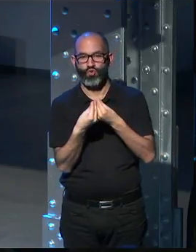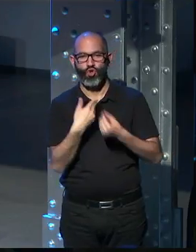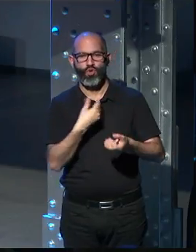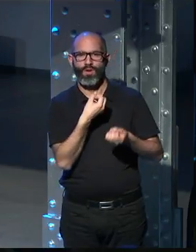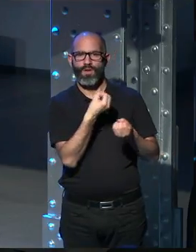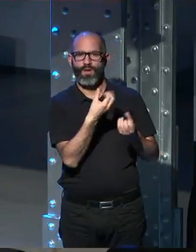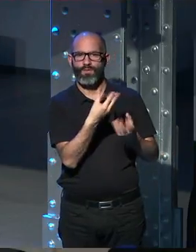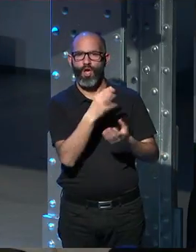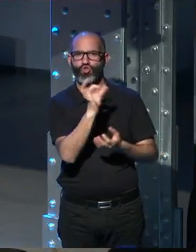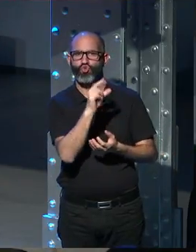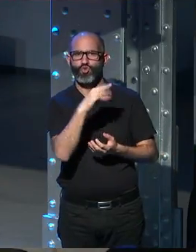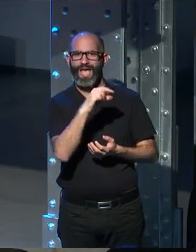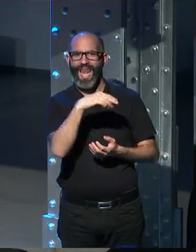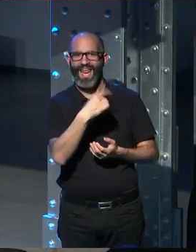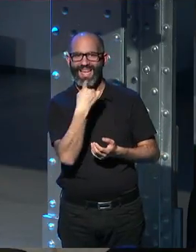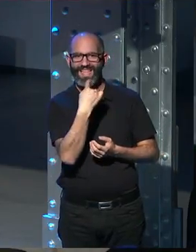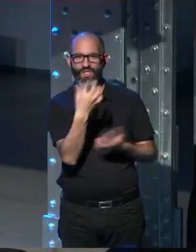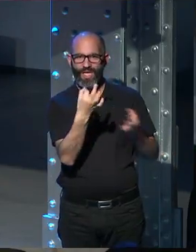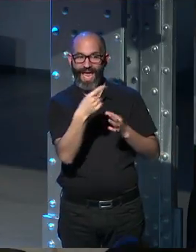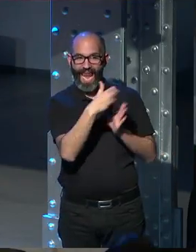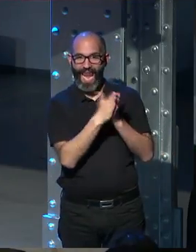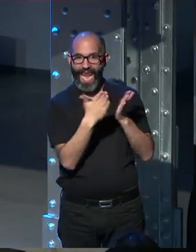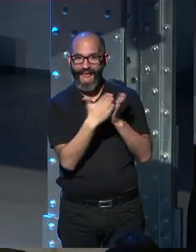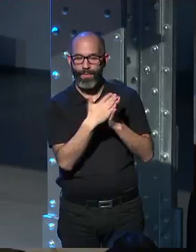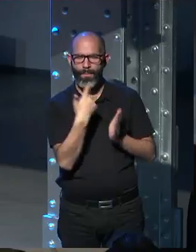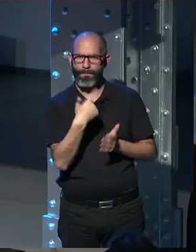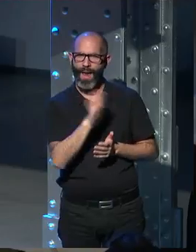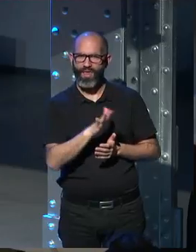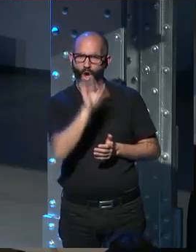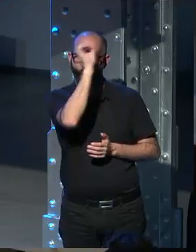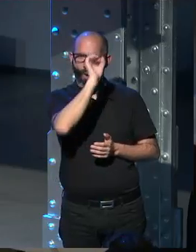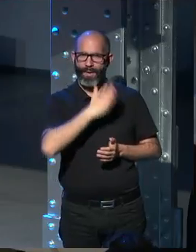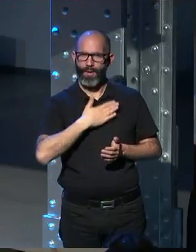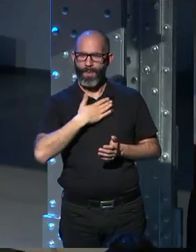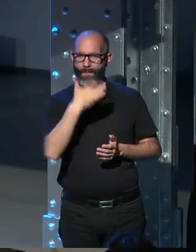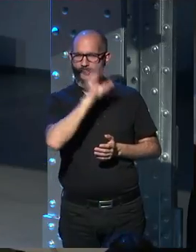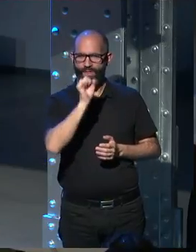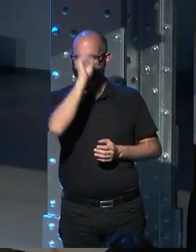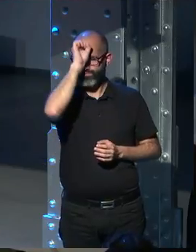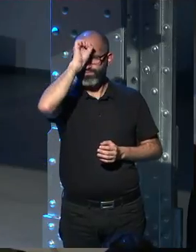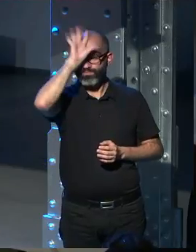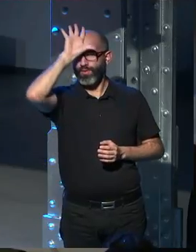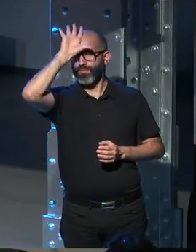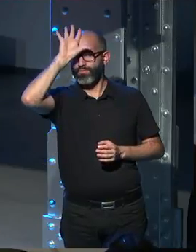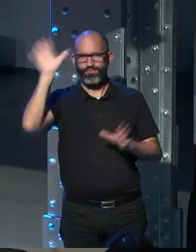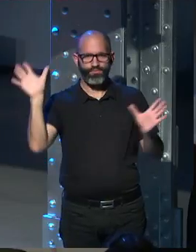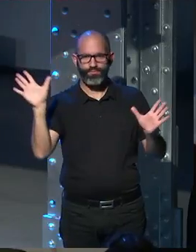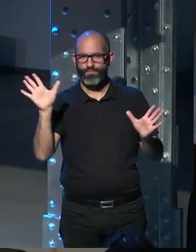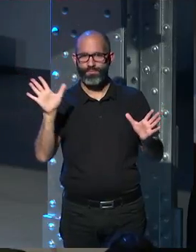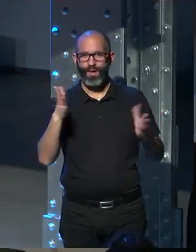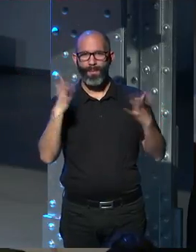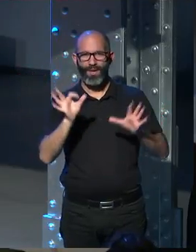Susana que su libro, que me parece alucinante, pero que me